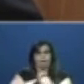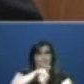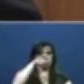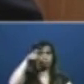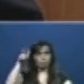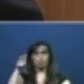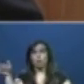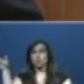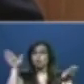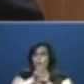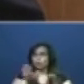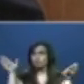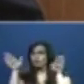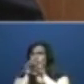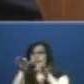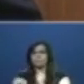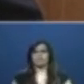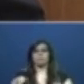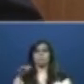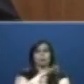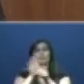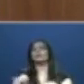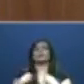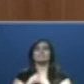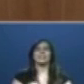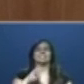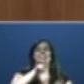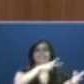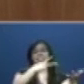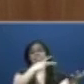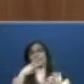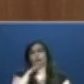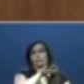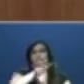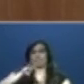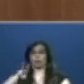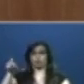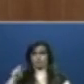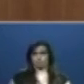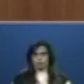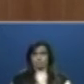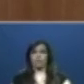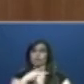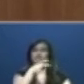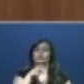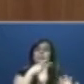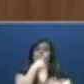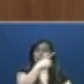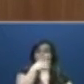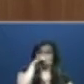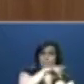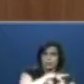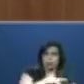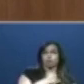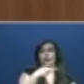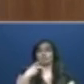cada noche en Castilla y león por 742 profesionales de los que 271 son médicos 235